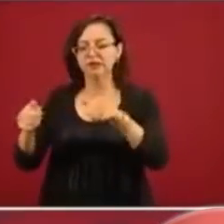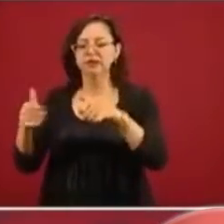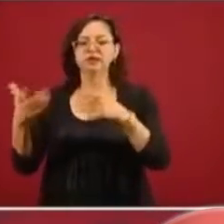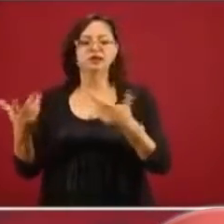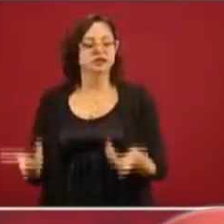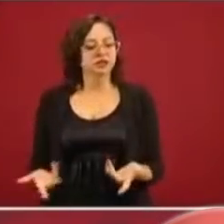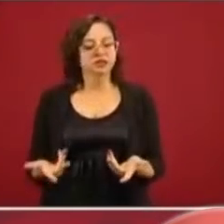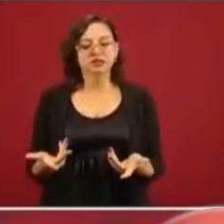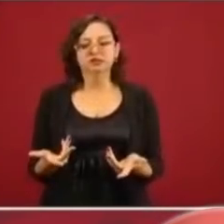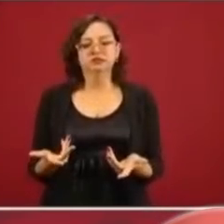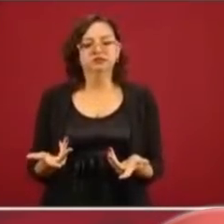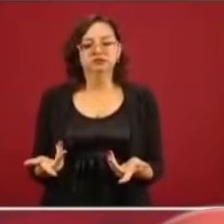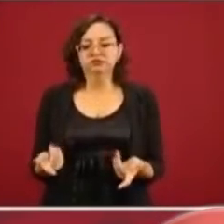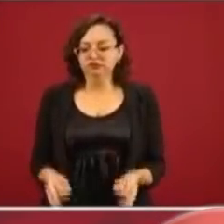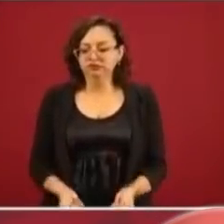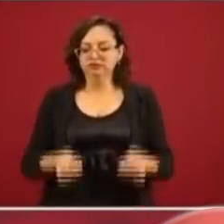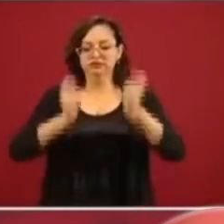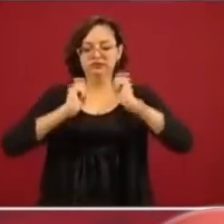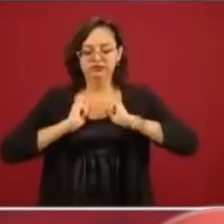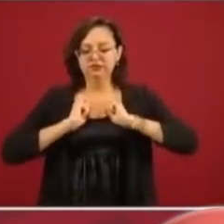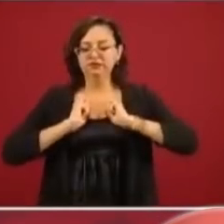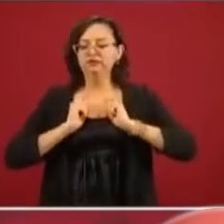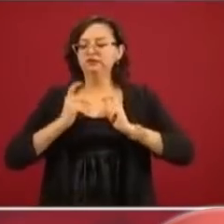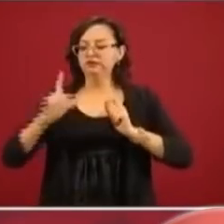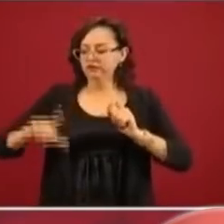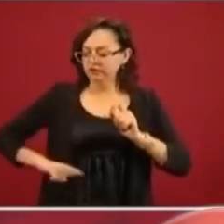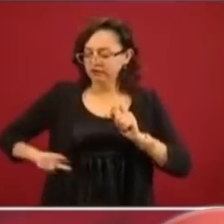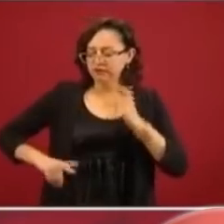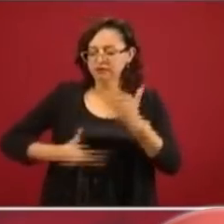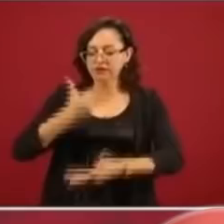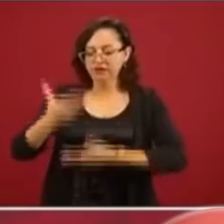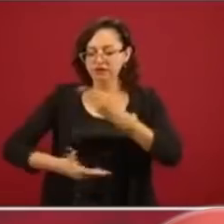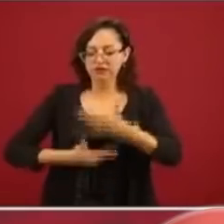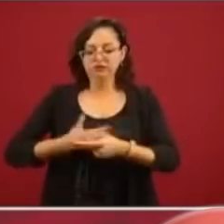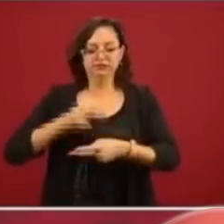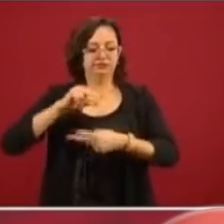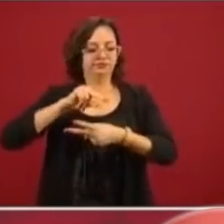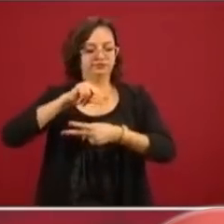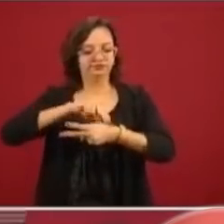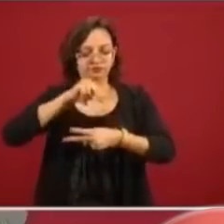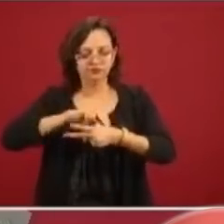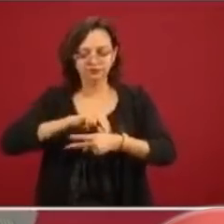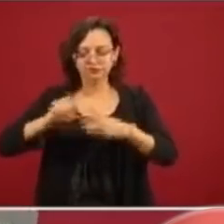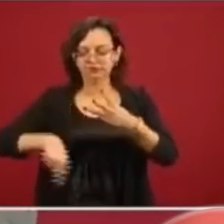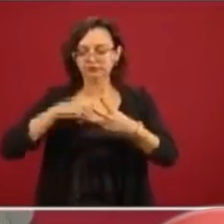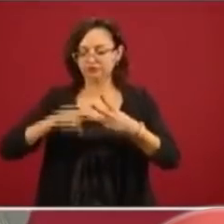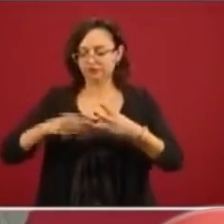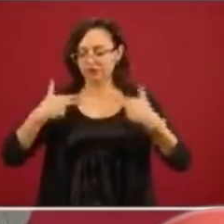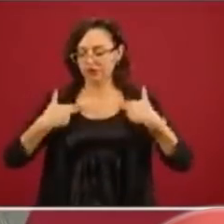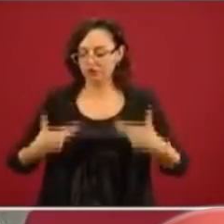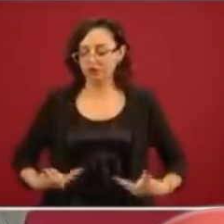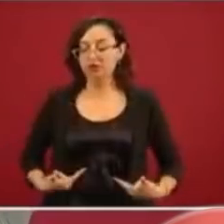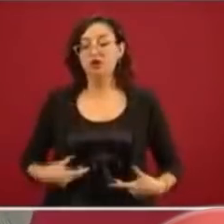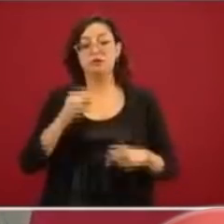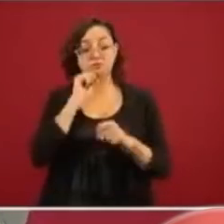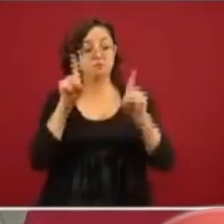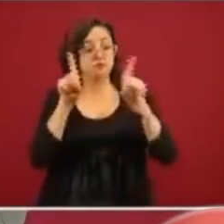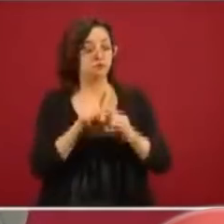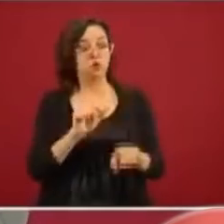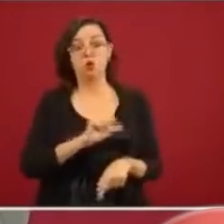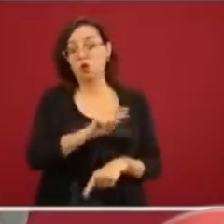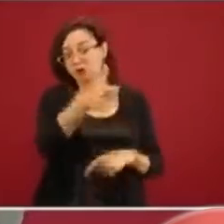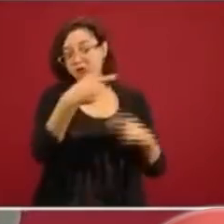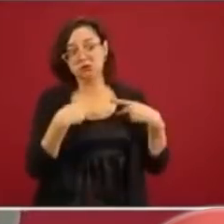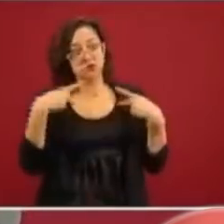encomienda como funcionarios, como médicos y como gente humana, incluyendo desde luego a los no mexicanos que están en